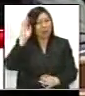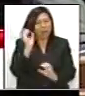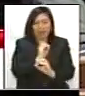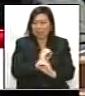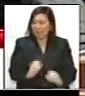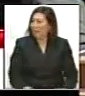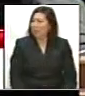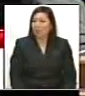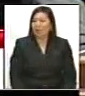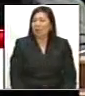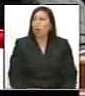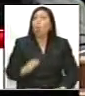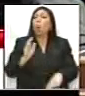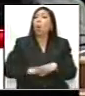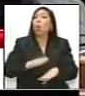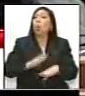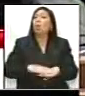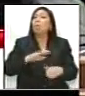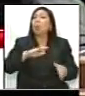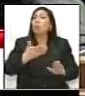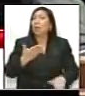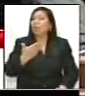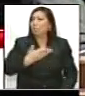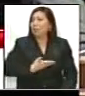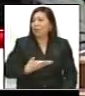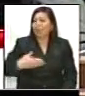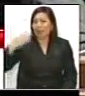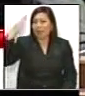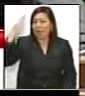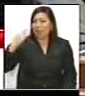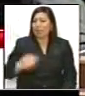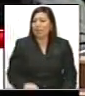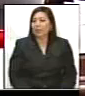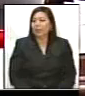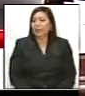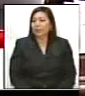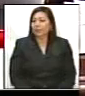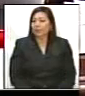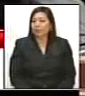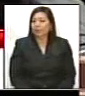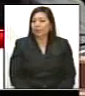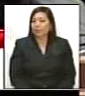nadie pretendió echarles la culpa de la muerte del presidente. Para concluir.